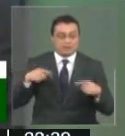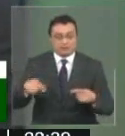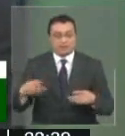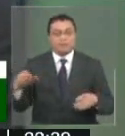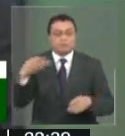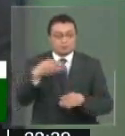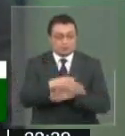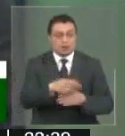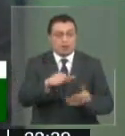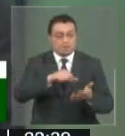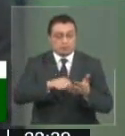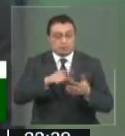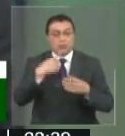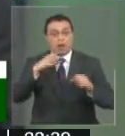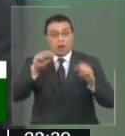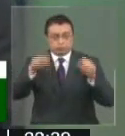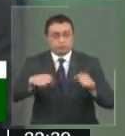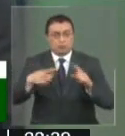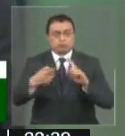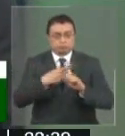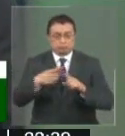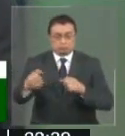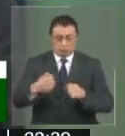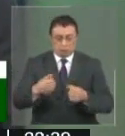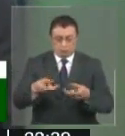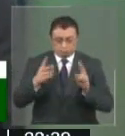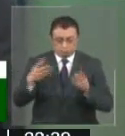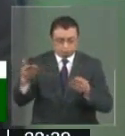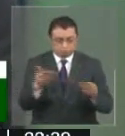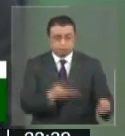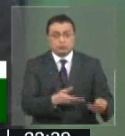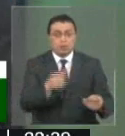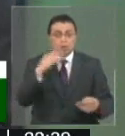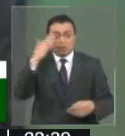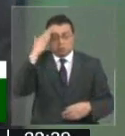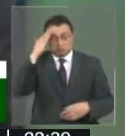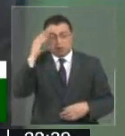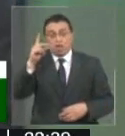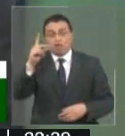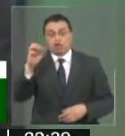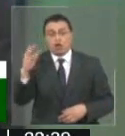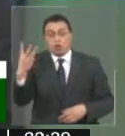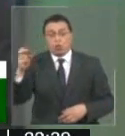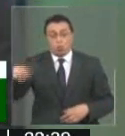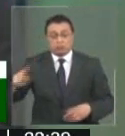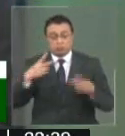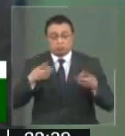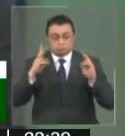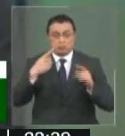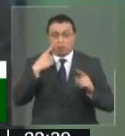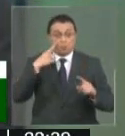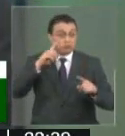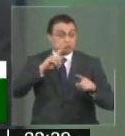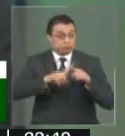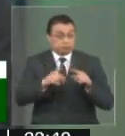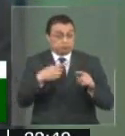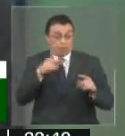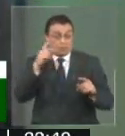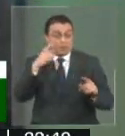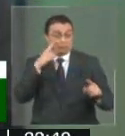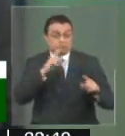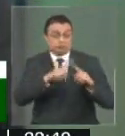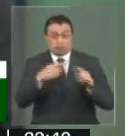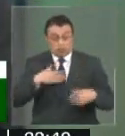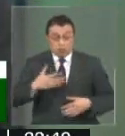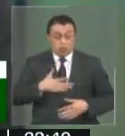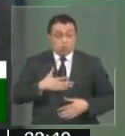el dueño del restaurante, Antonio, acepta el desafío de trabajar con una persona con una síndrome de Down, porque él no conocía totalmente la discapacidad, como